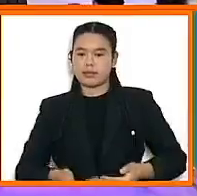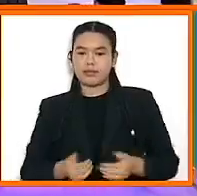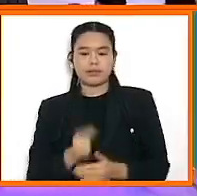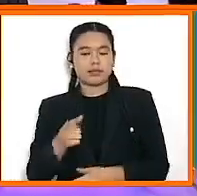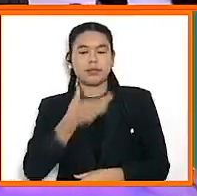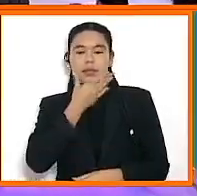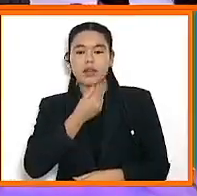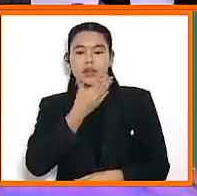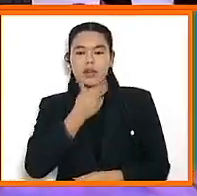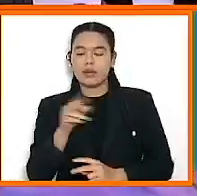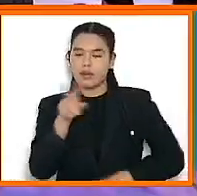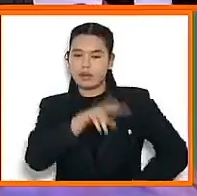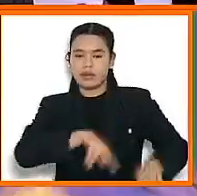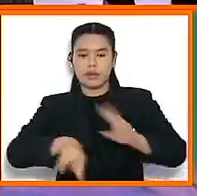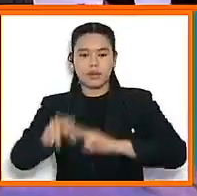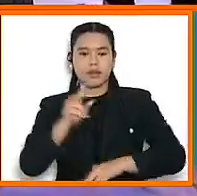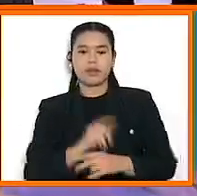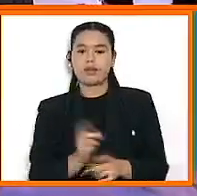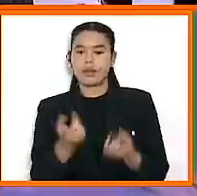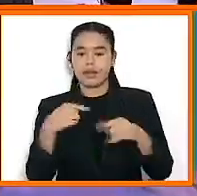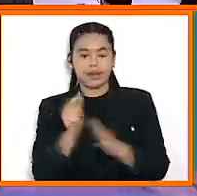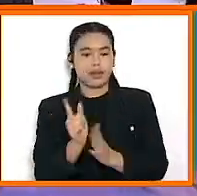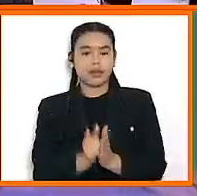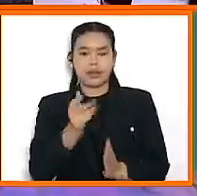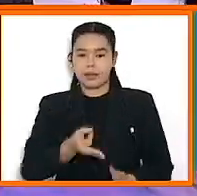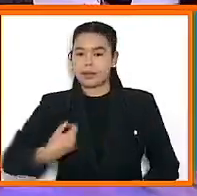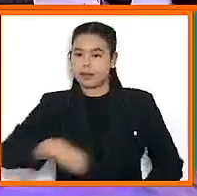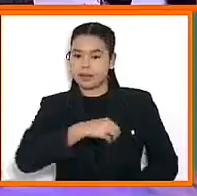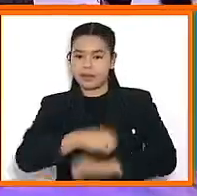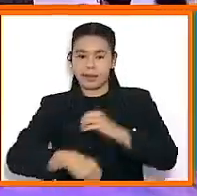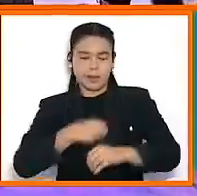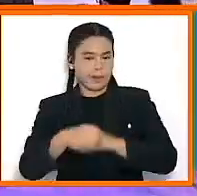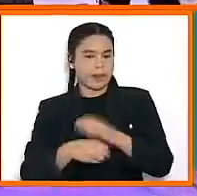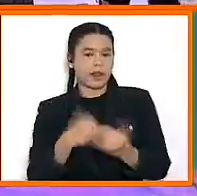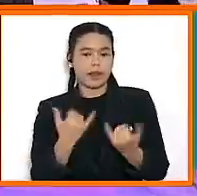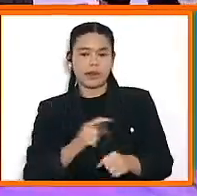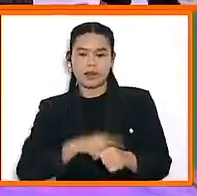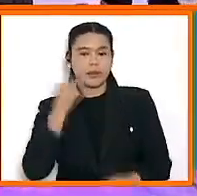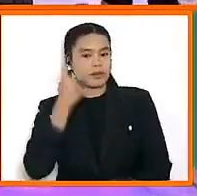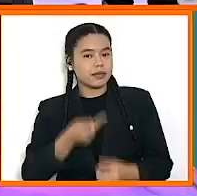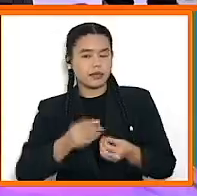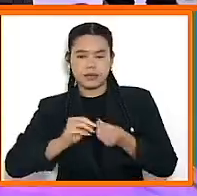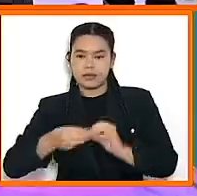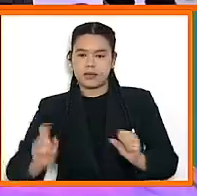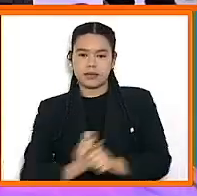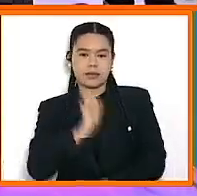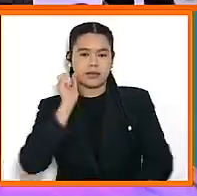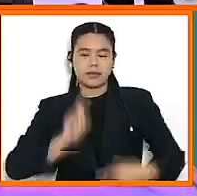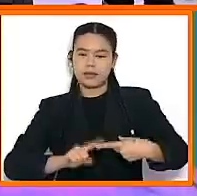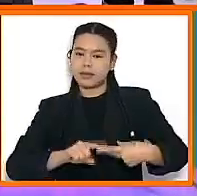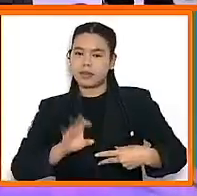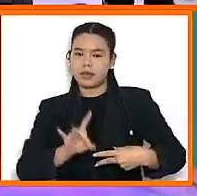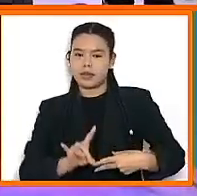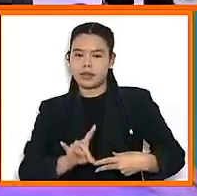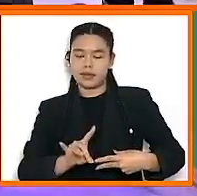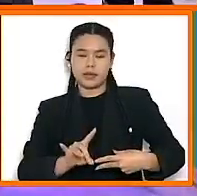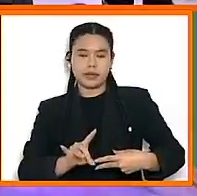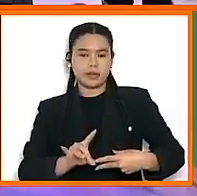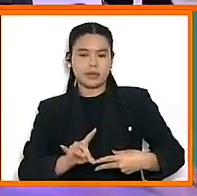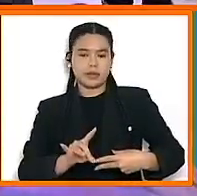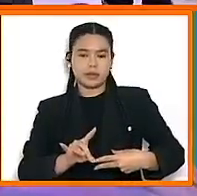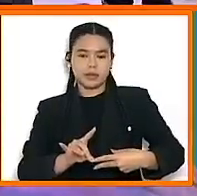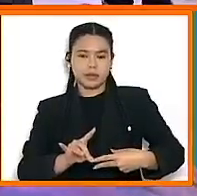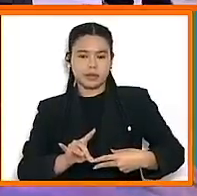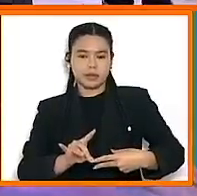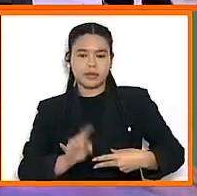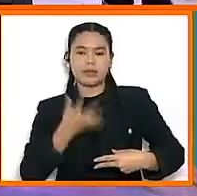auditor que está para certificar cada uno de nuestros sorteos. Viene tu primer dígito y este es el 8. Segundo